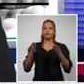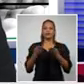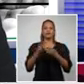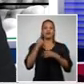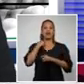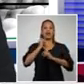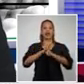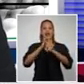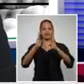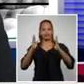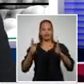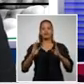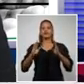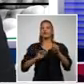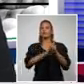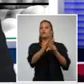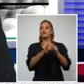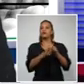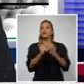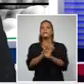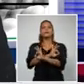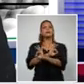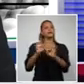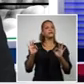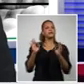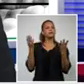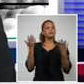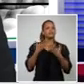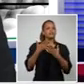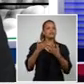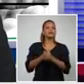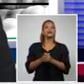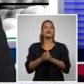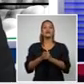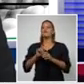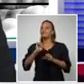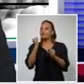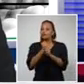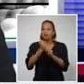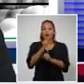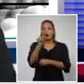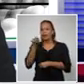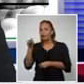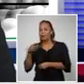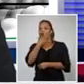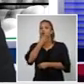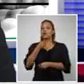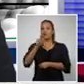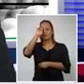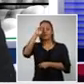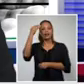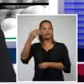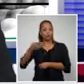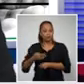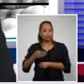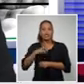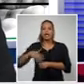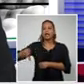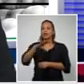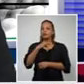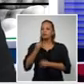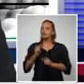de COVID-19, especialmente nuestros trabajadores, nuestros jóvenes de la salud. A ellos va dirigido